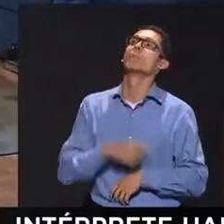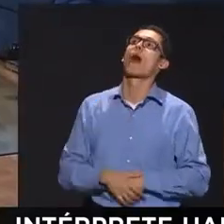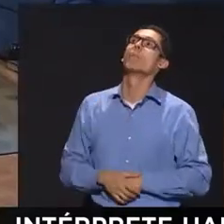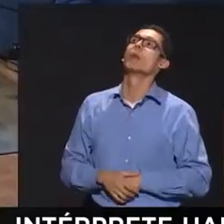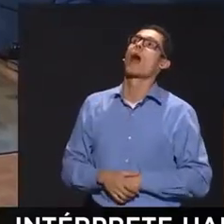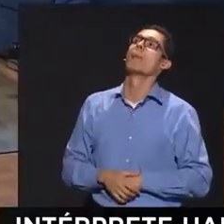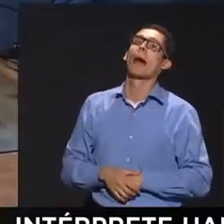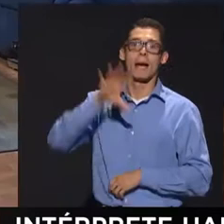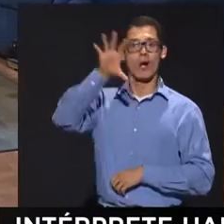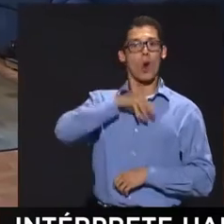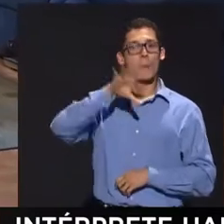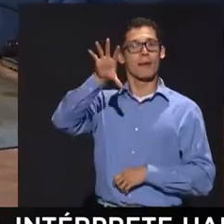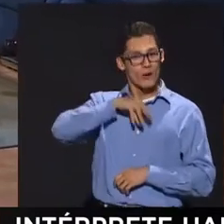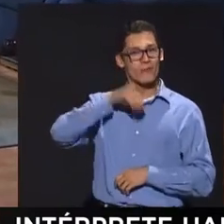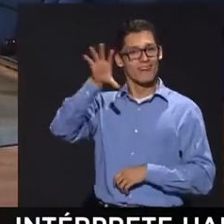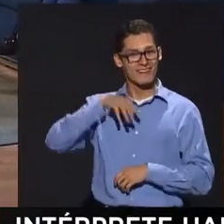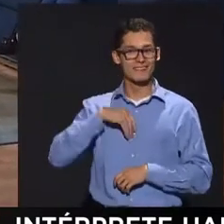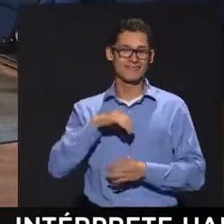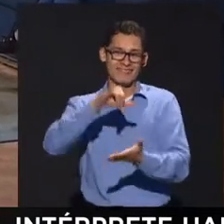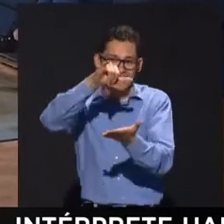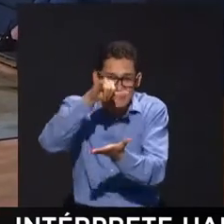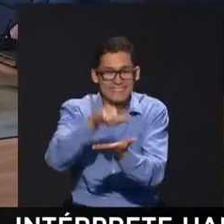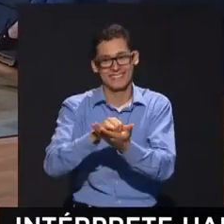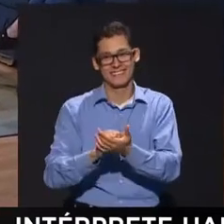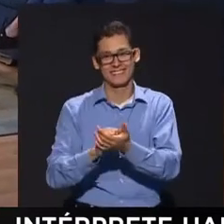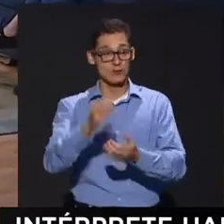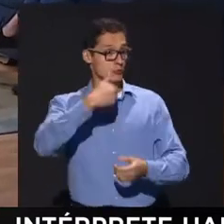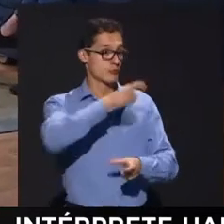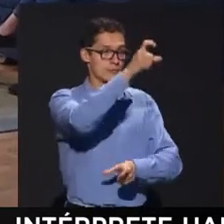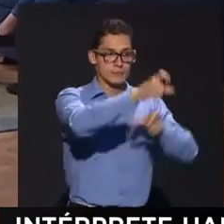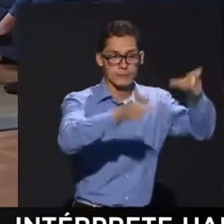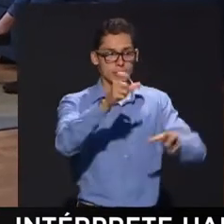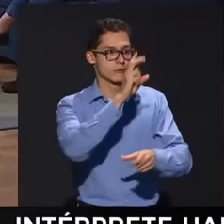tenemos, la forma en la que nosotros tratamos a las otras personas, la forma en